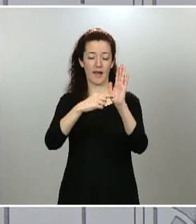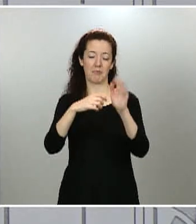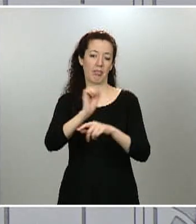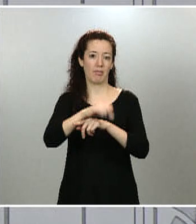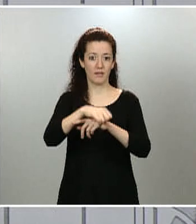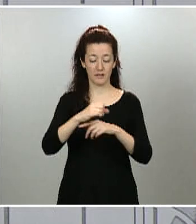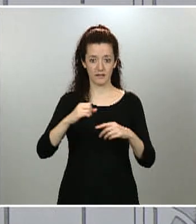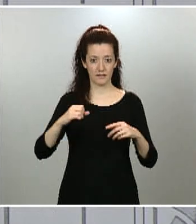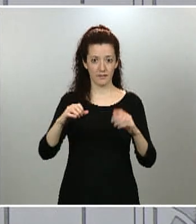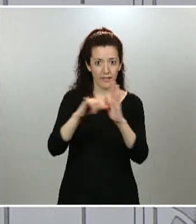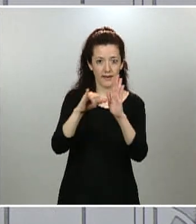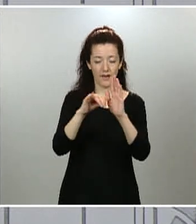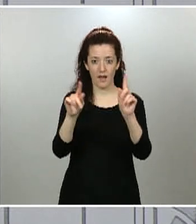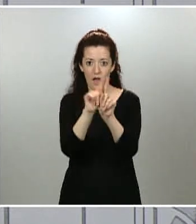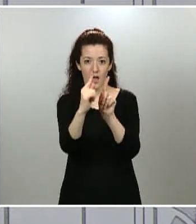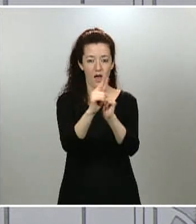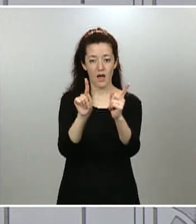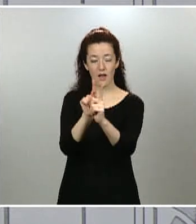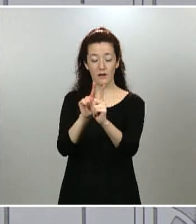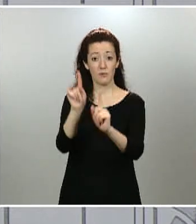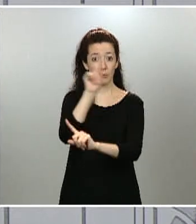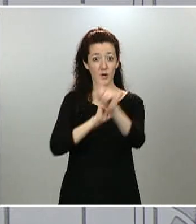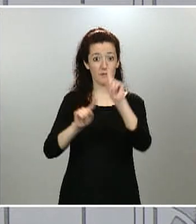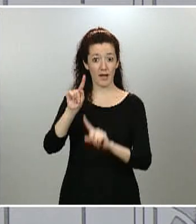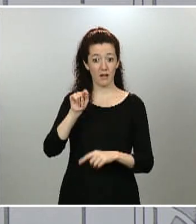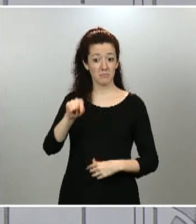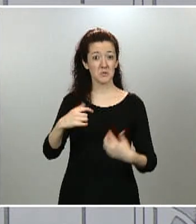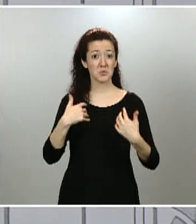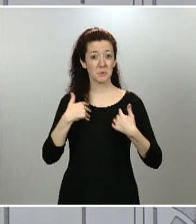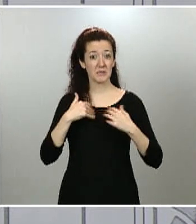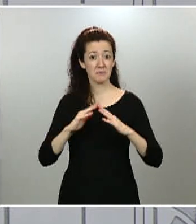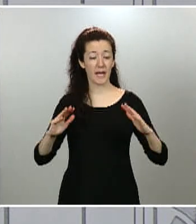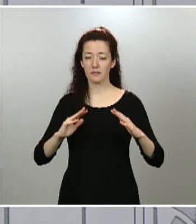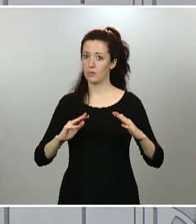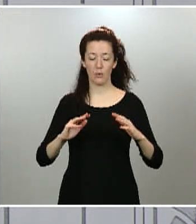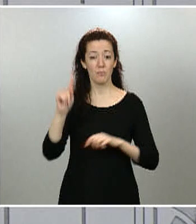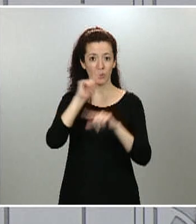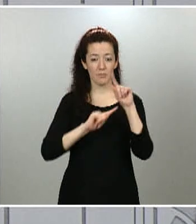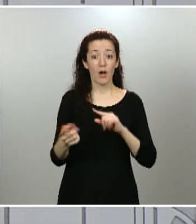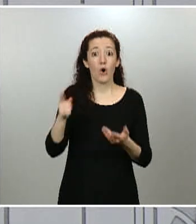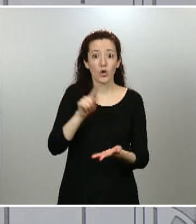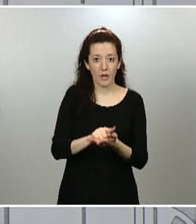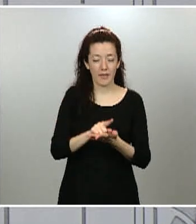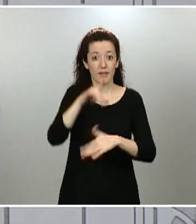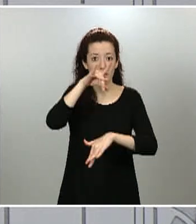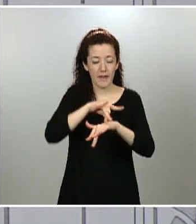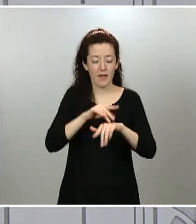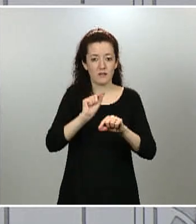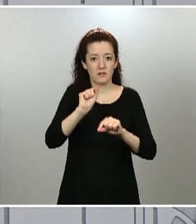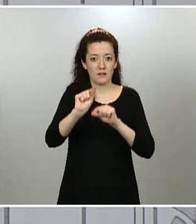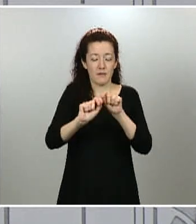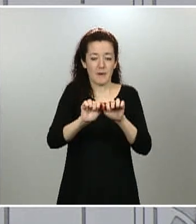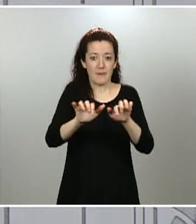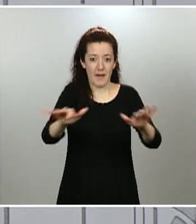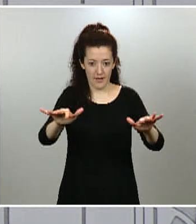que ellos van a sufrir, el problema es que van a ir transmitiendo la enfermedad hasta que llegue a esos que sí que van a sufrir. Es cierto